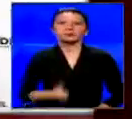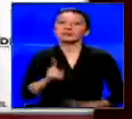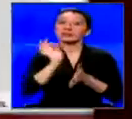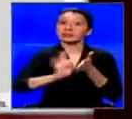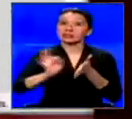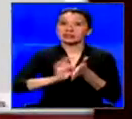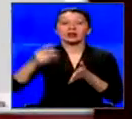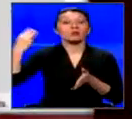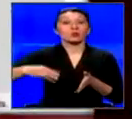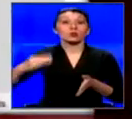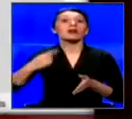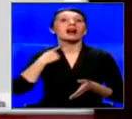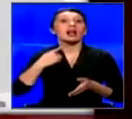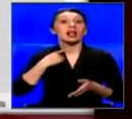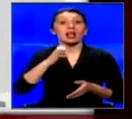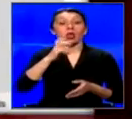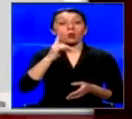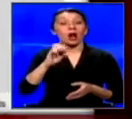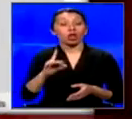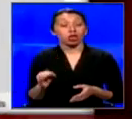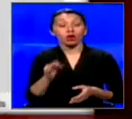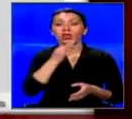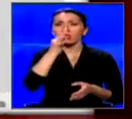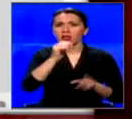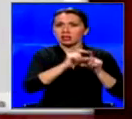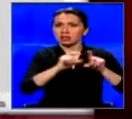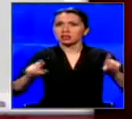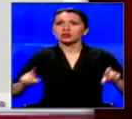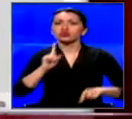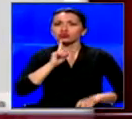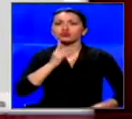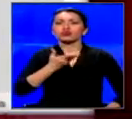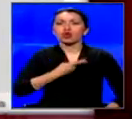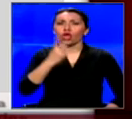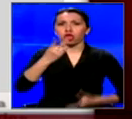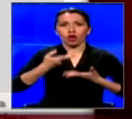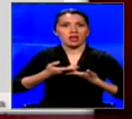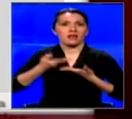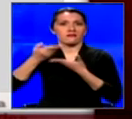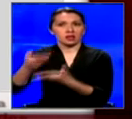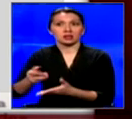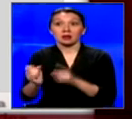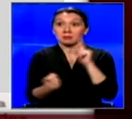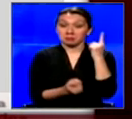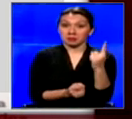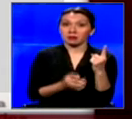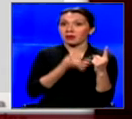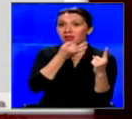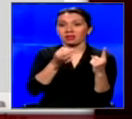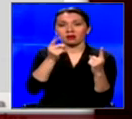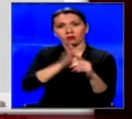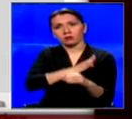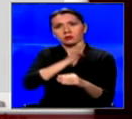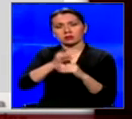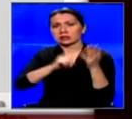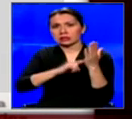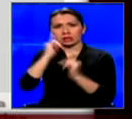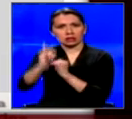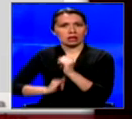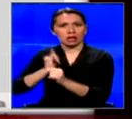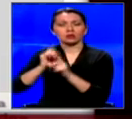secretario municipal de Quilicura, Eduardo Budín, indica textual que posee dos invitaciones. La primera está referida a una gira técnica